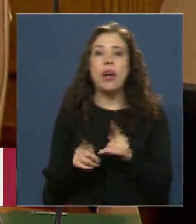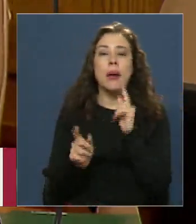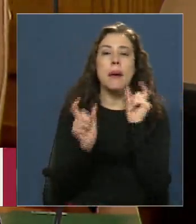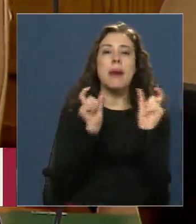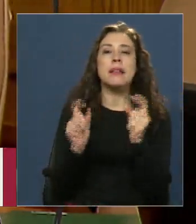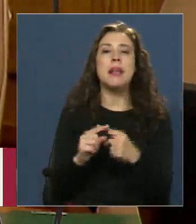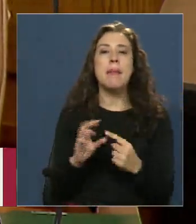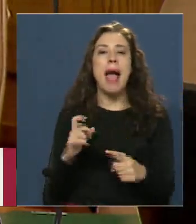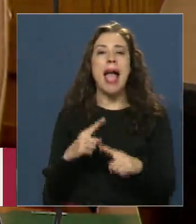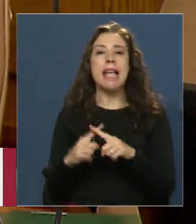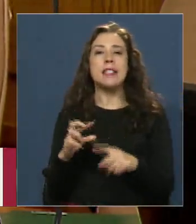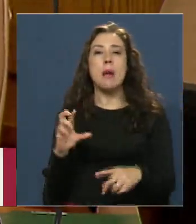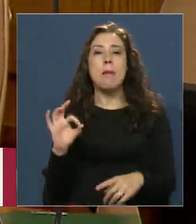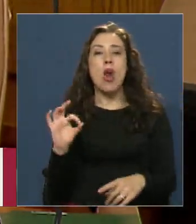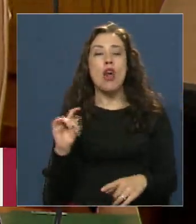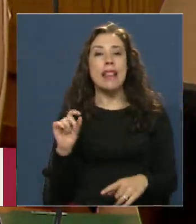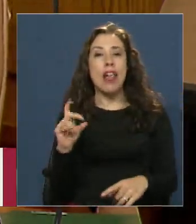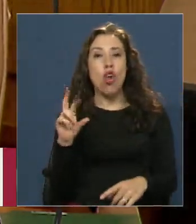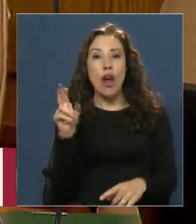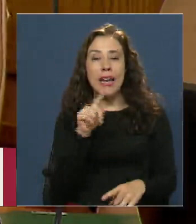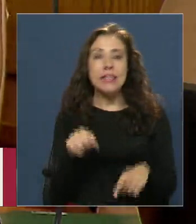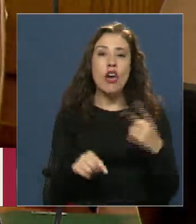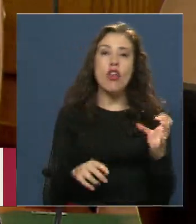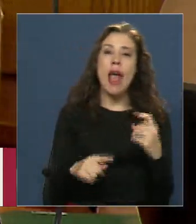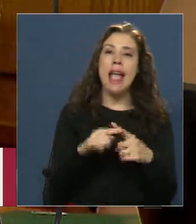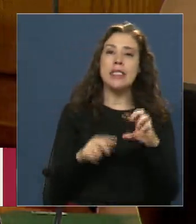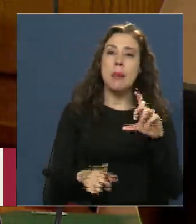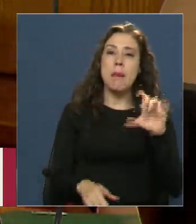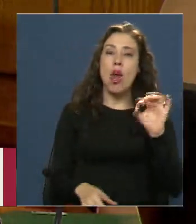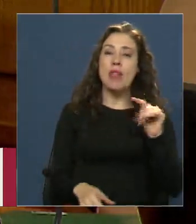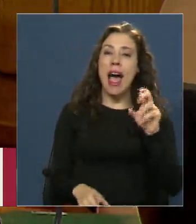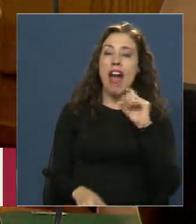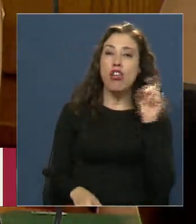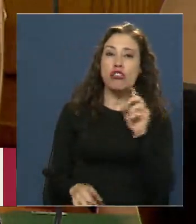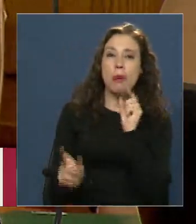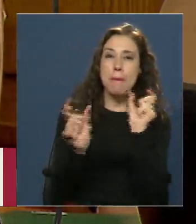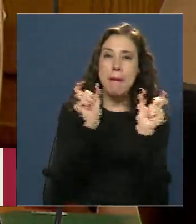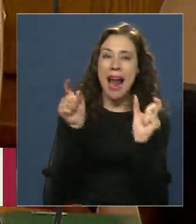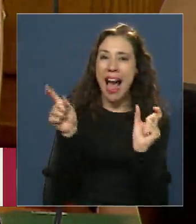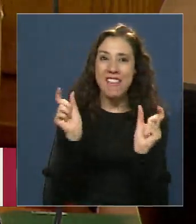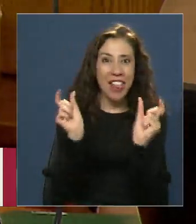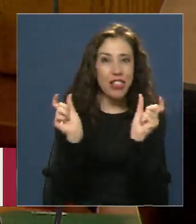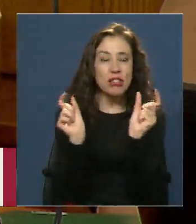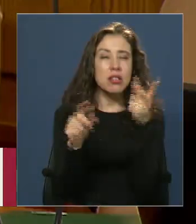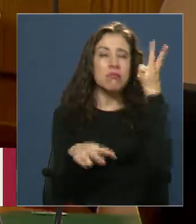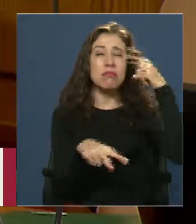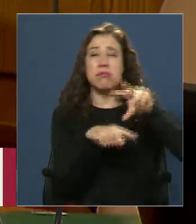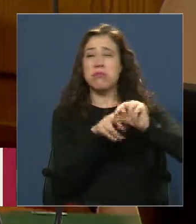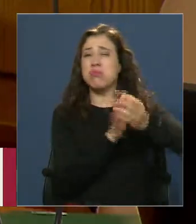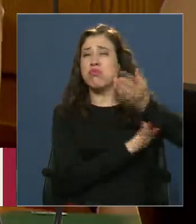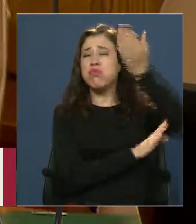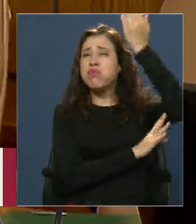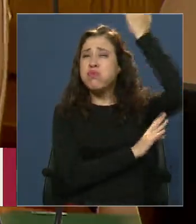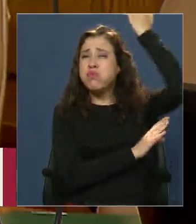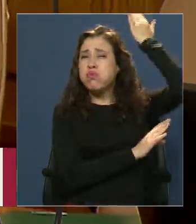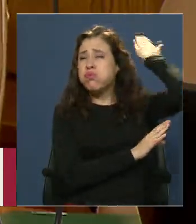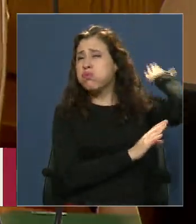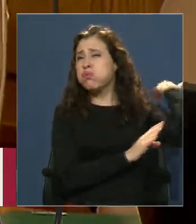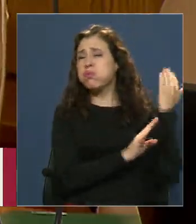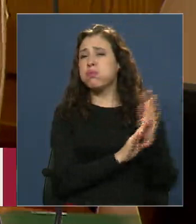de explotadores y de explotados, porque es una frase retrógrada, añeja, pasada de moda.